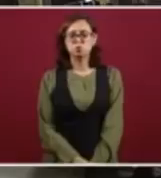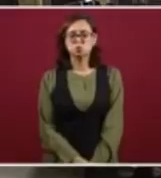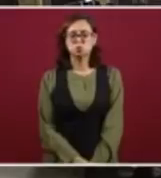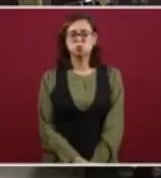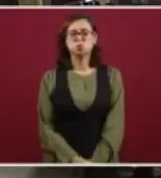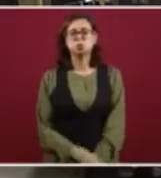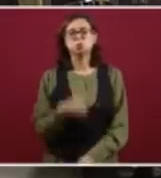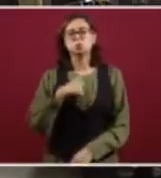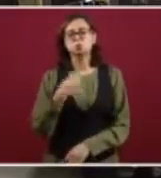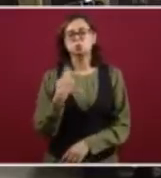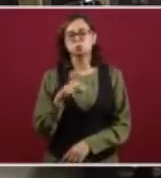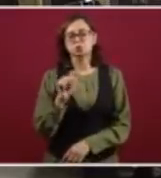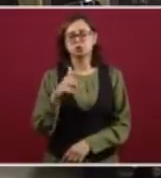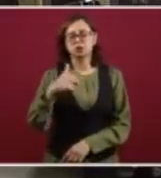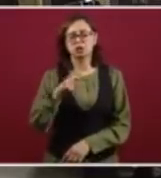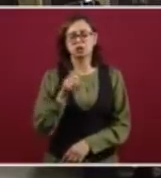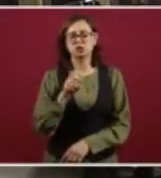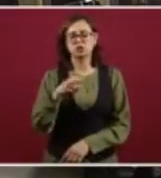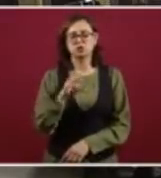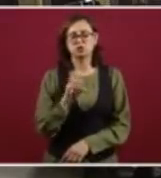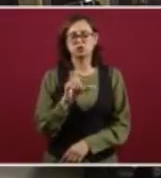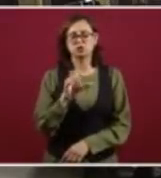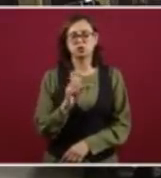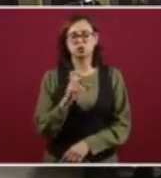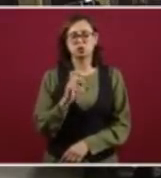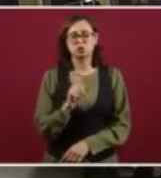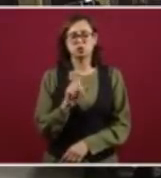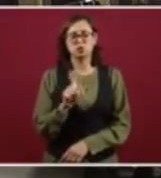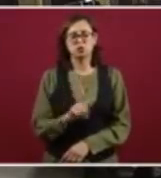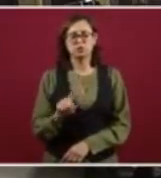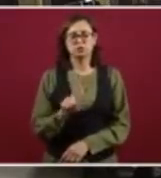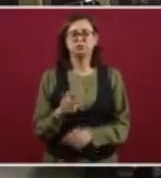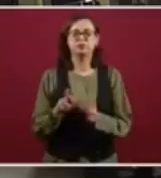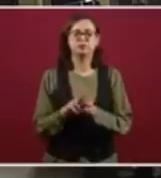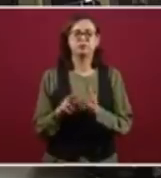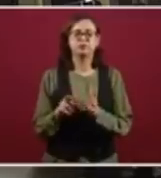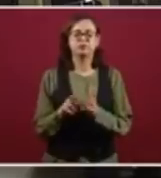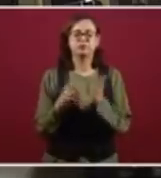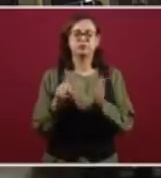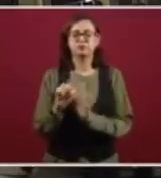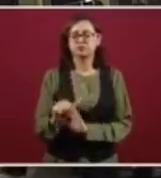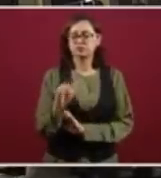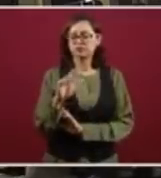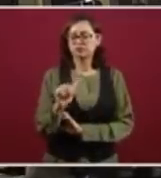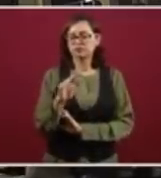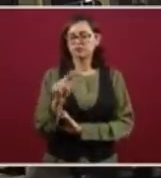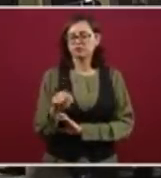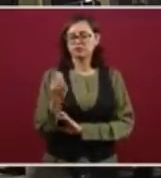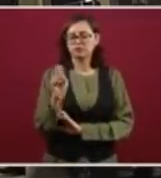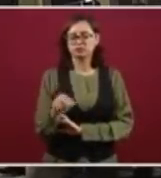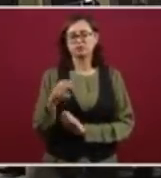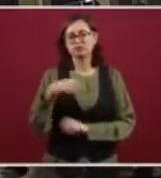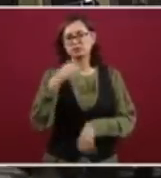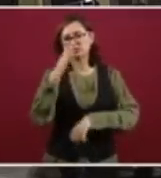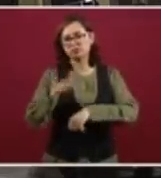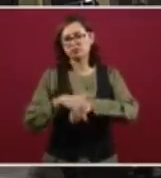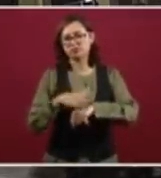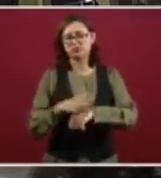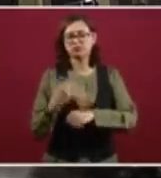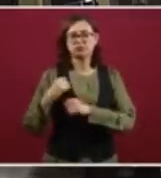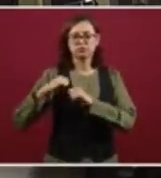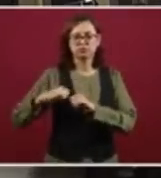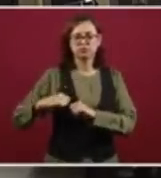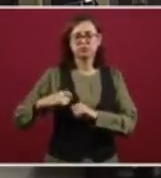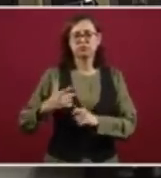Antonio López de La Razón, buenos días. Este lunes La Razón da a conocer que autoridades capitalinas tienen bajo la lupa precisamente